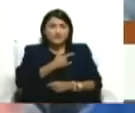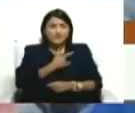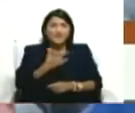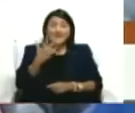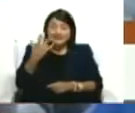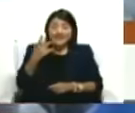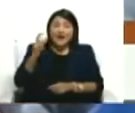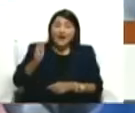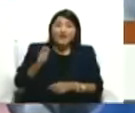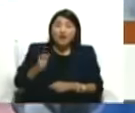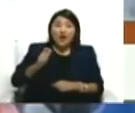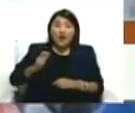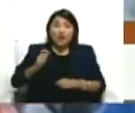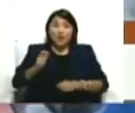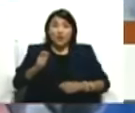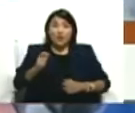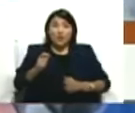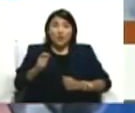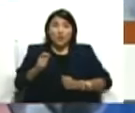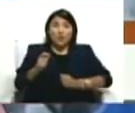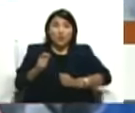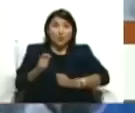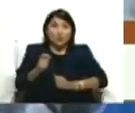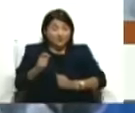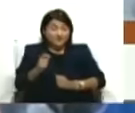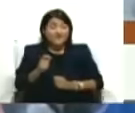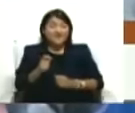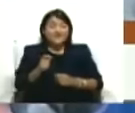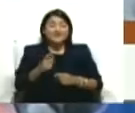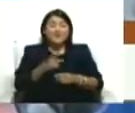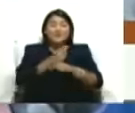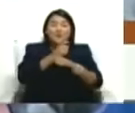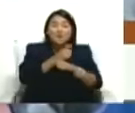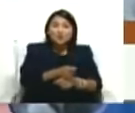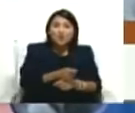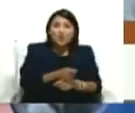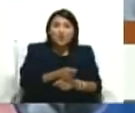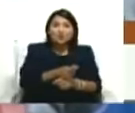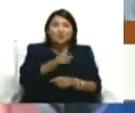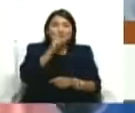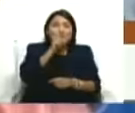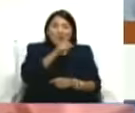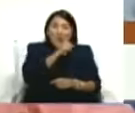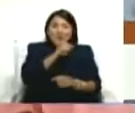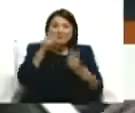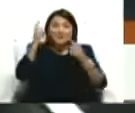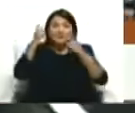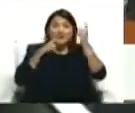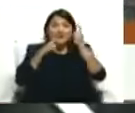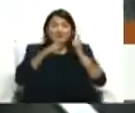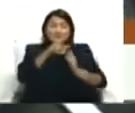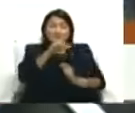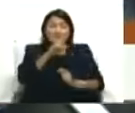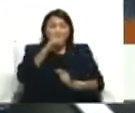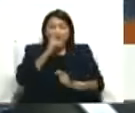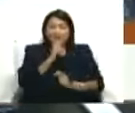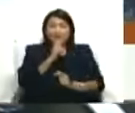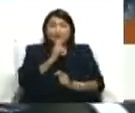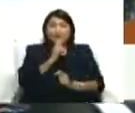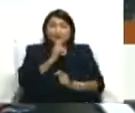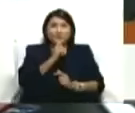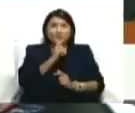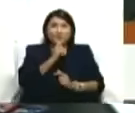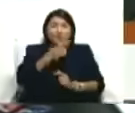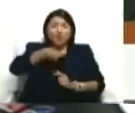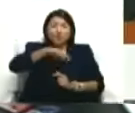3 personas, 3 abogados de esta república, fuimos la promoción Hugo Chávez Fría, justamente en ese año, cuando tuvimos la